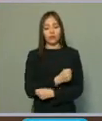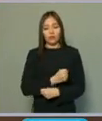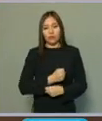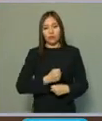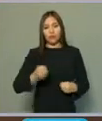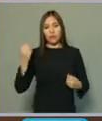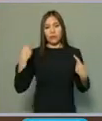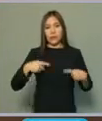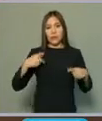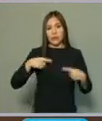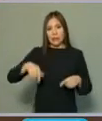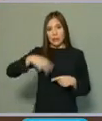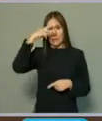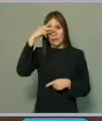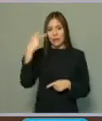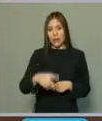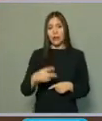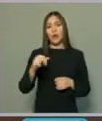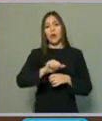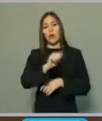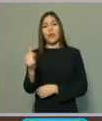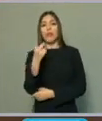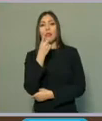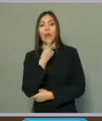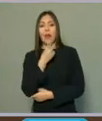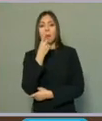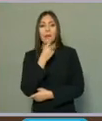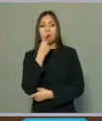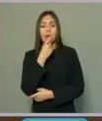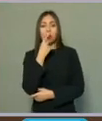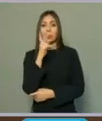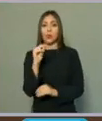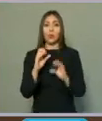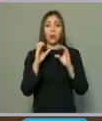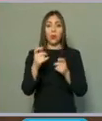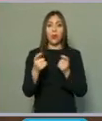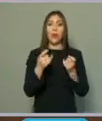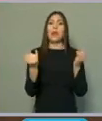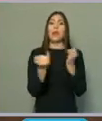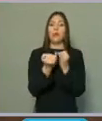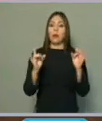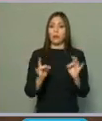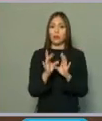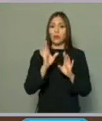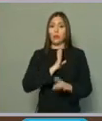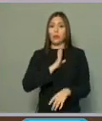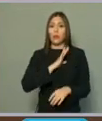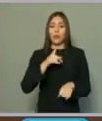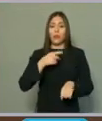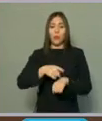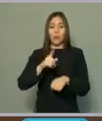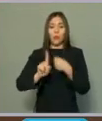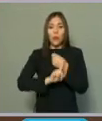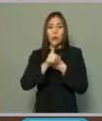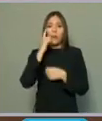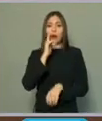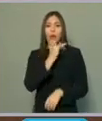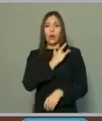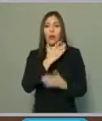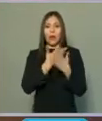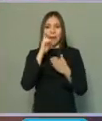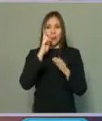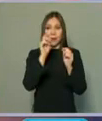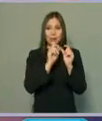obesidad. La diabetes mellitus, la no controlada, también es factor de riesgo cardiovascular. Ahí estamos viendo las imágenes de cómo